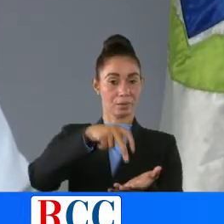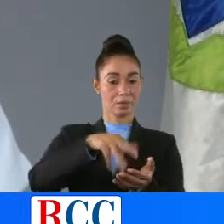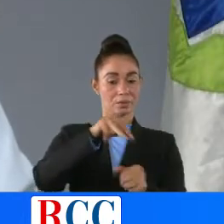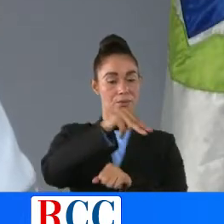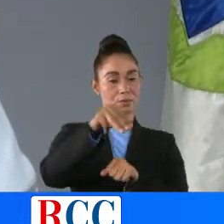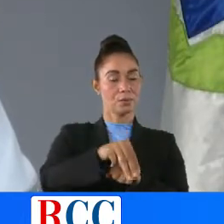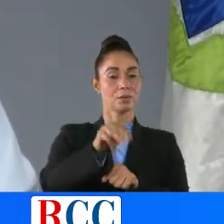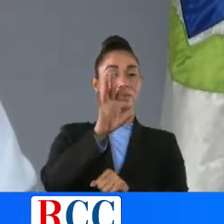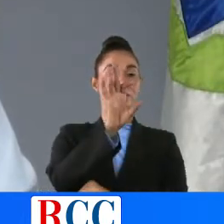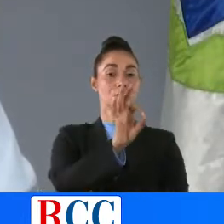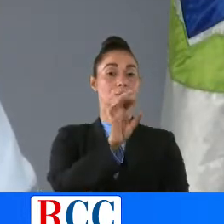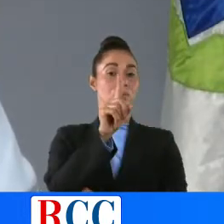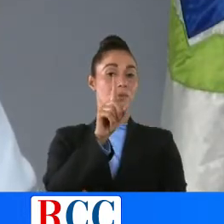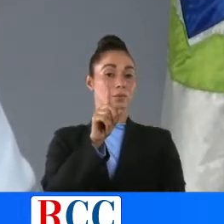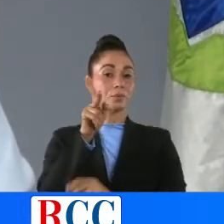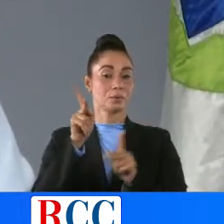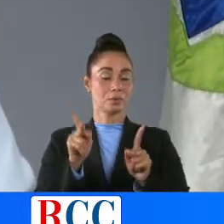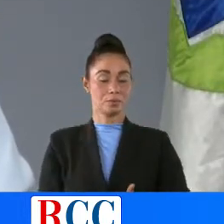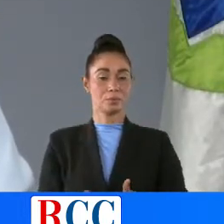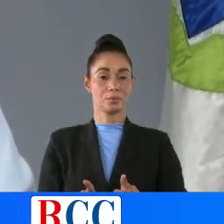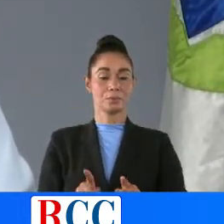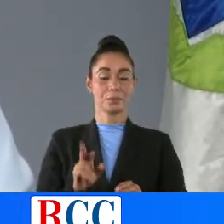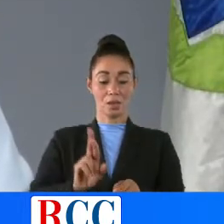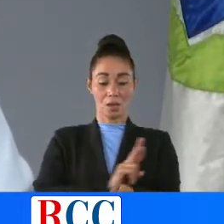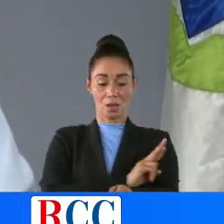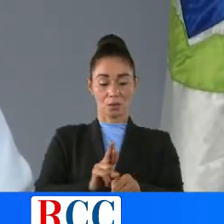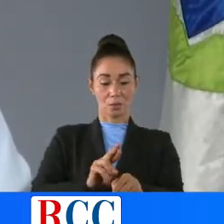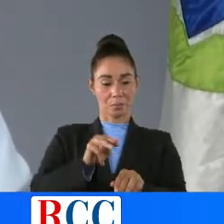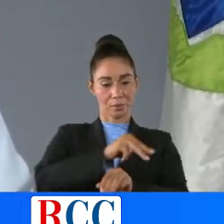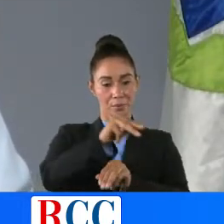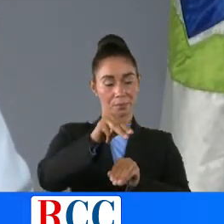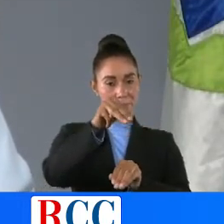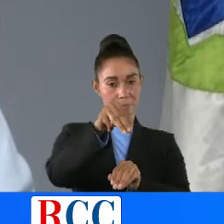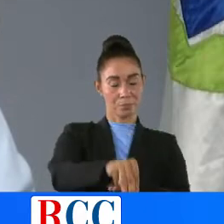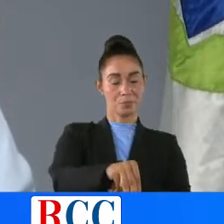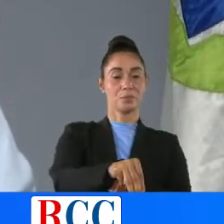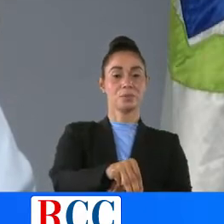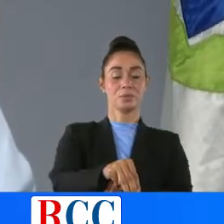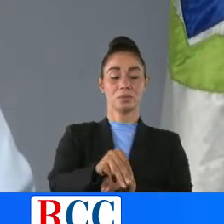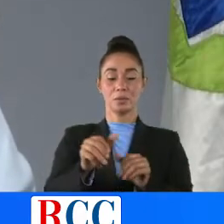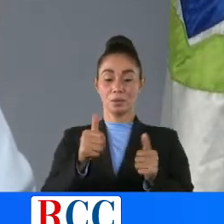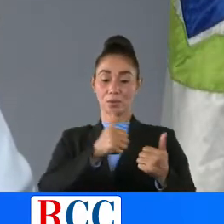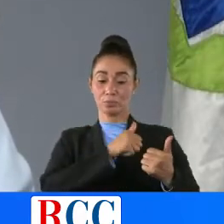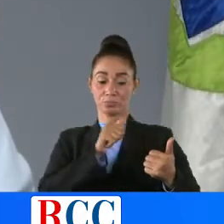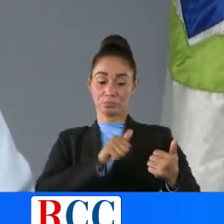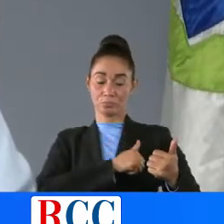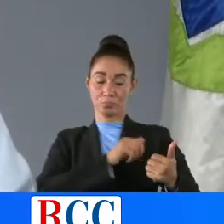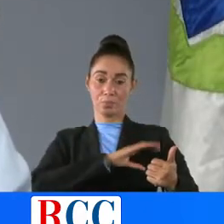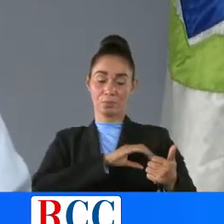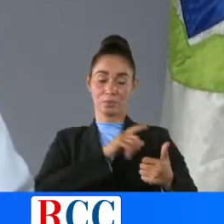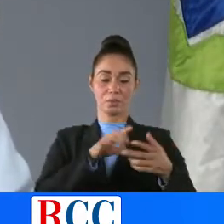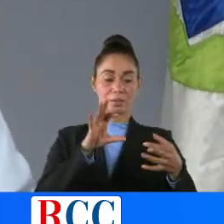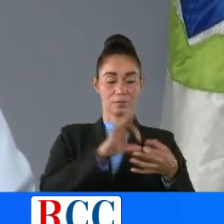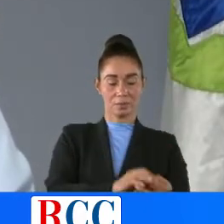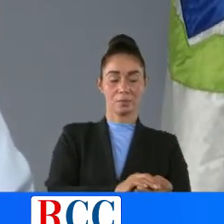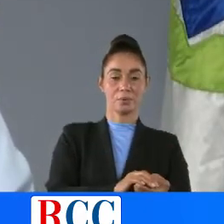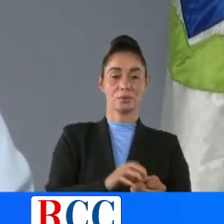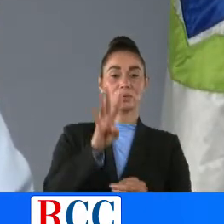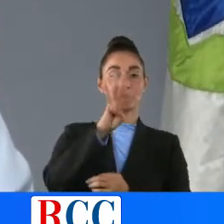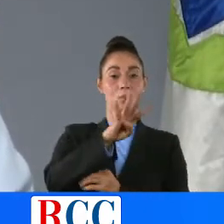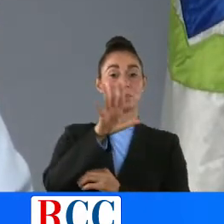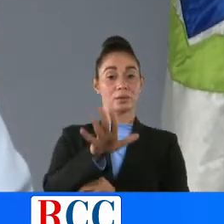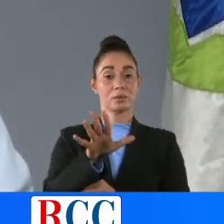personas. Benerito La Romana, en coordinación con la Policía Nacional, 45, para un total